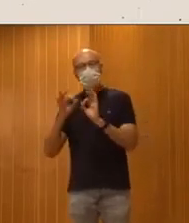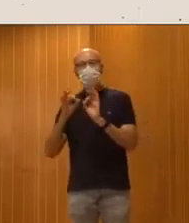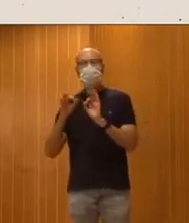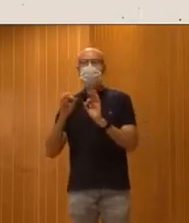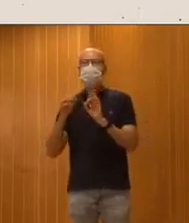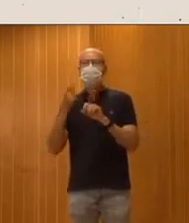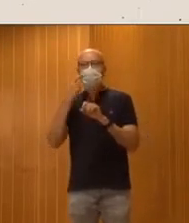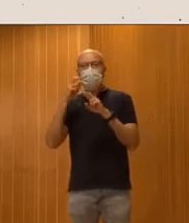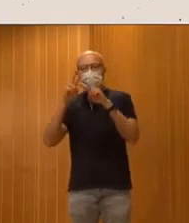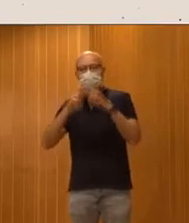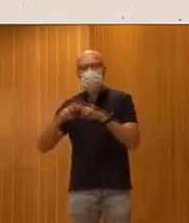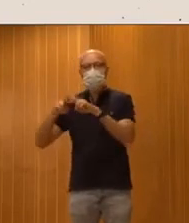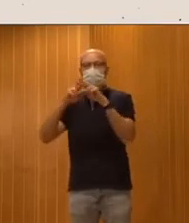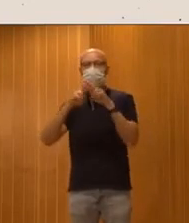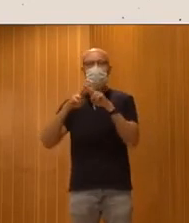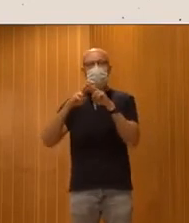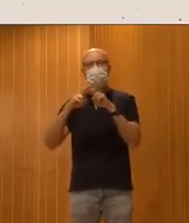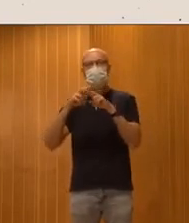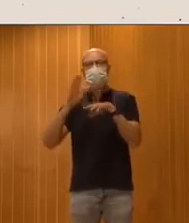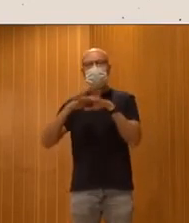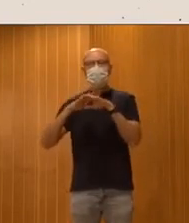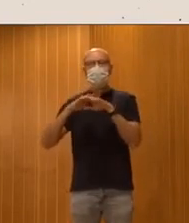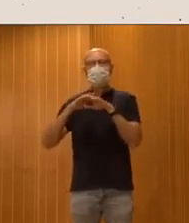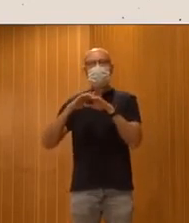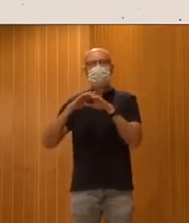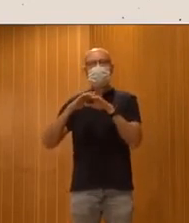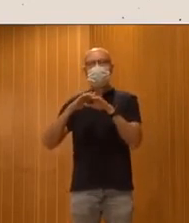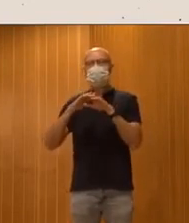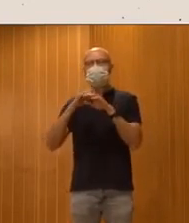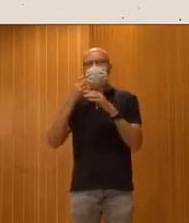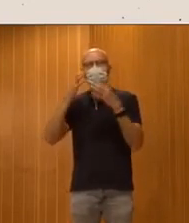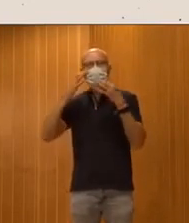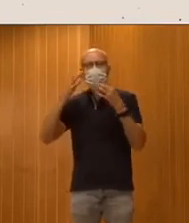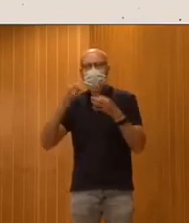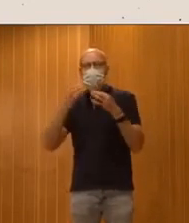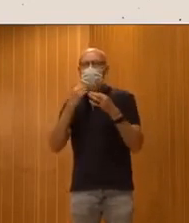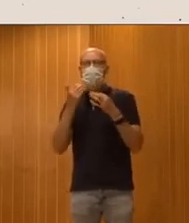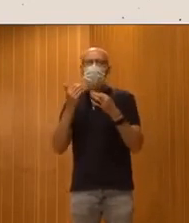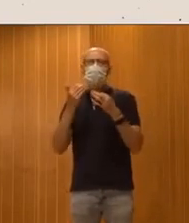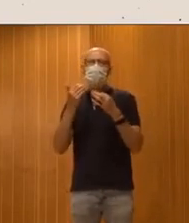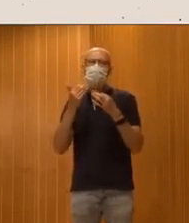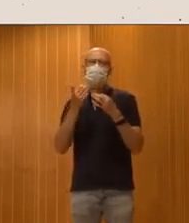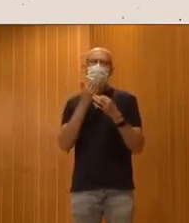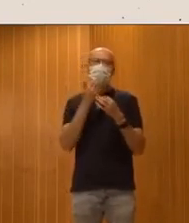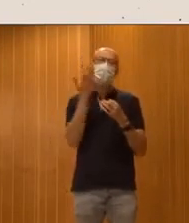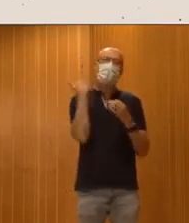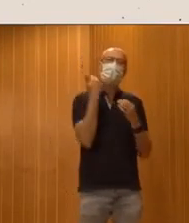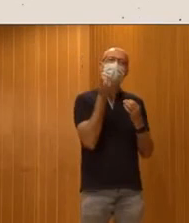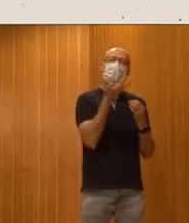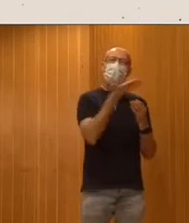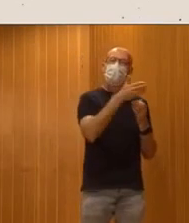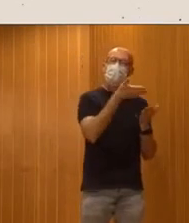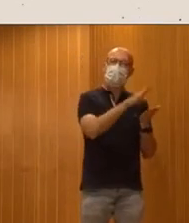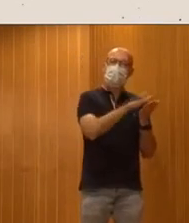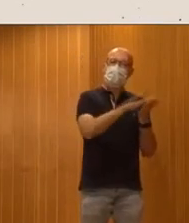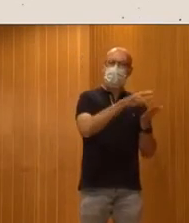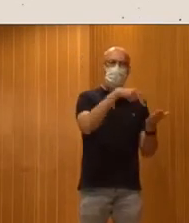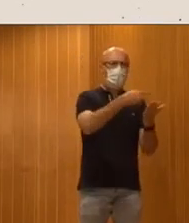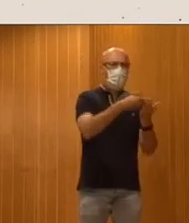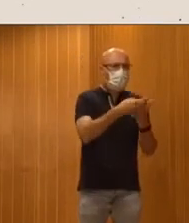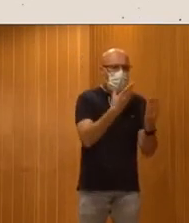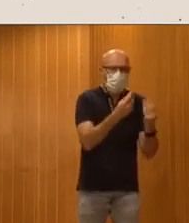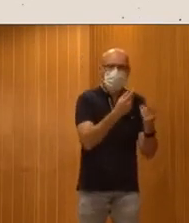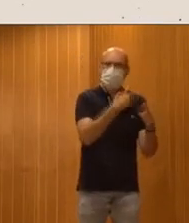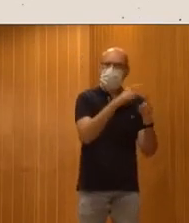basada en diagnósticos neuropsiquiátricos. De pasar a riesgos como mortalidad, caídas, etcétera, pasamos a unos riesgos